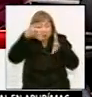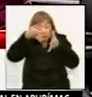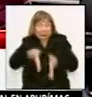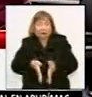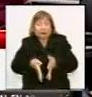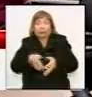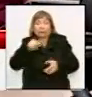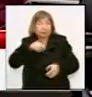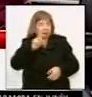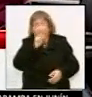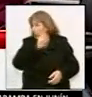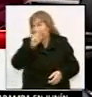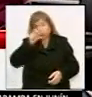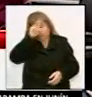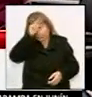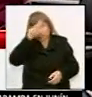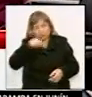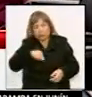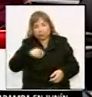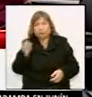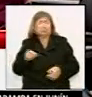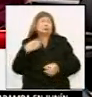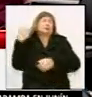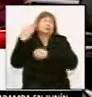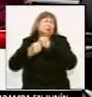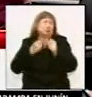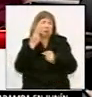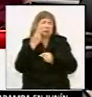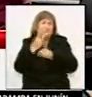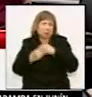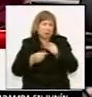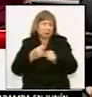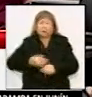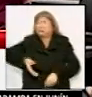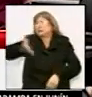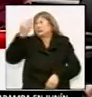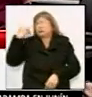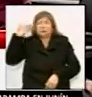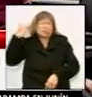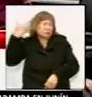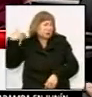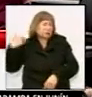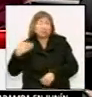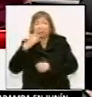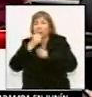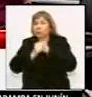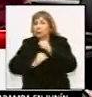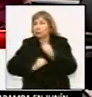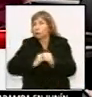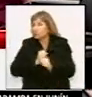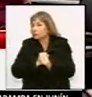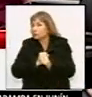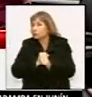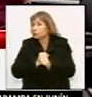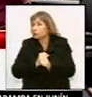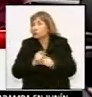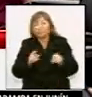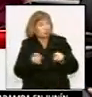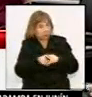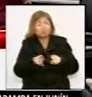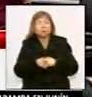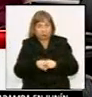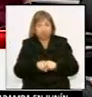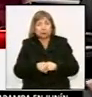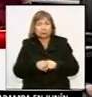país, no de un año, de dos años, hace muchos años, presidente. Como bien ha dicho también, el Ministerio de Cultura